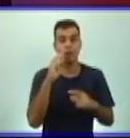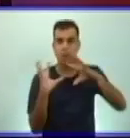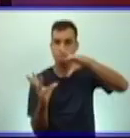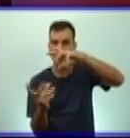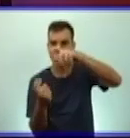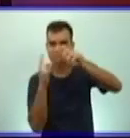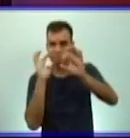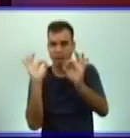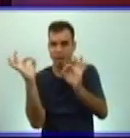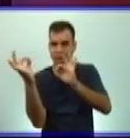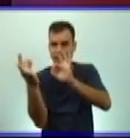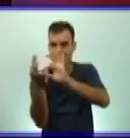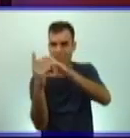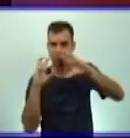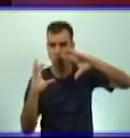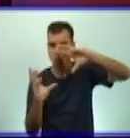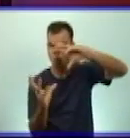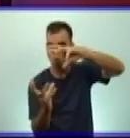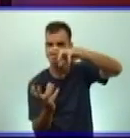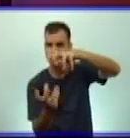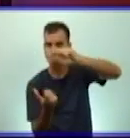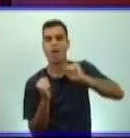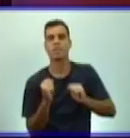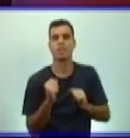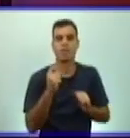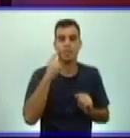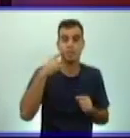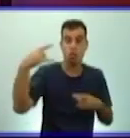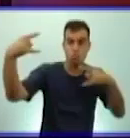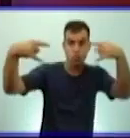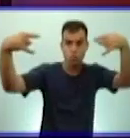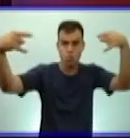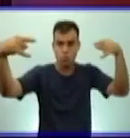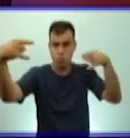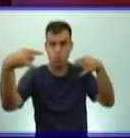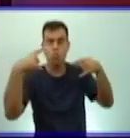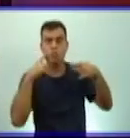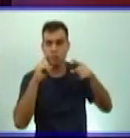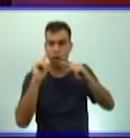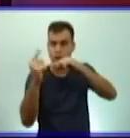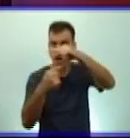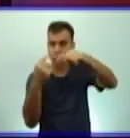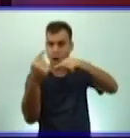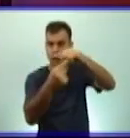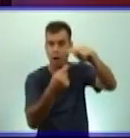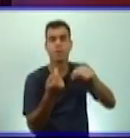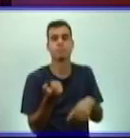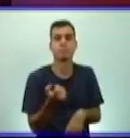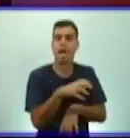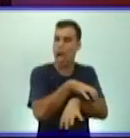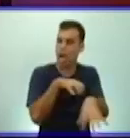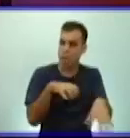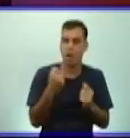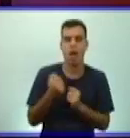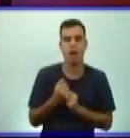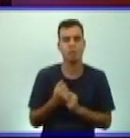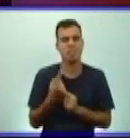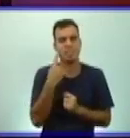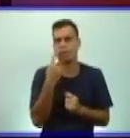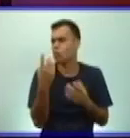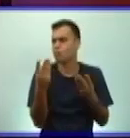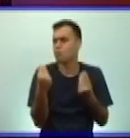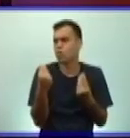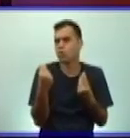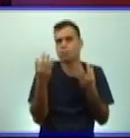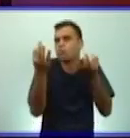los satélites, las piedras, los animales, en su movimiento las extremidades. Está muy difundido, o sea, es muy común,